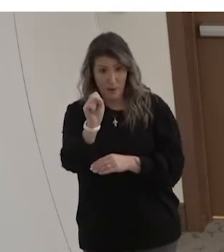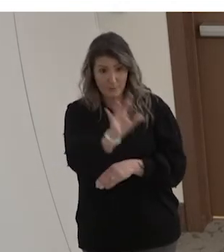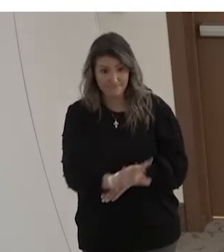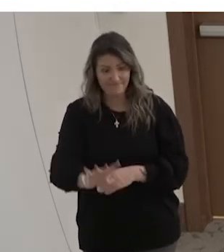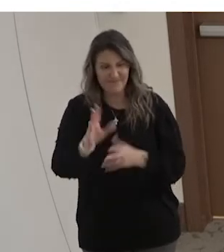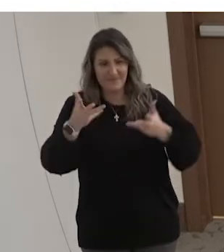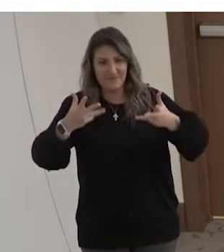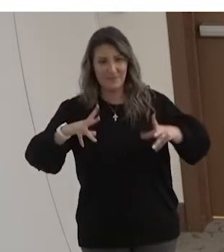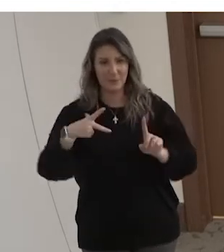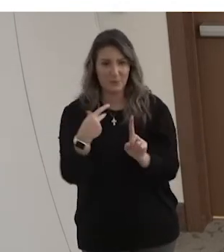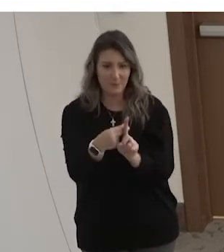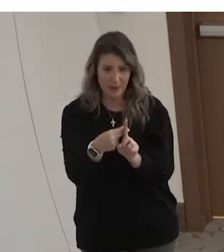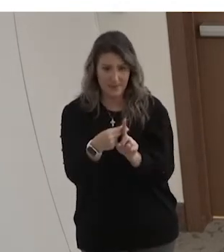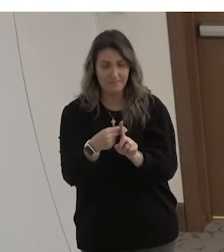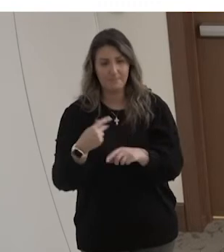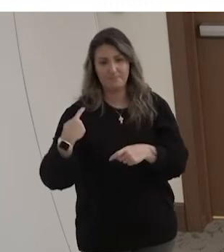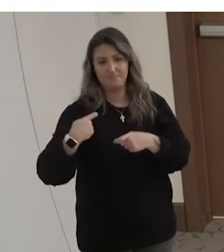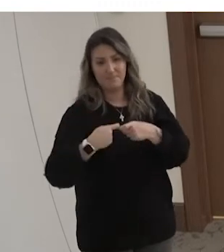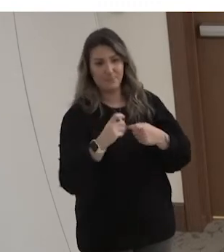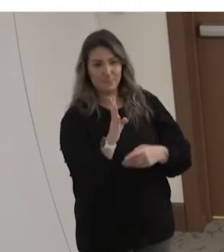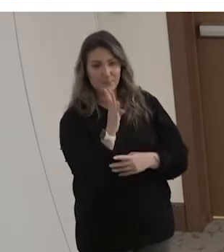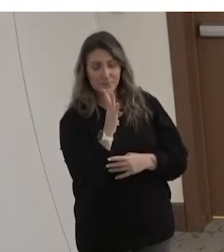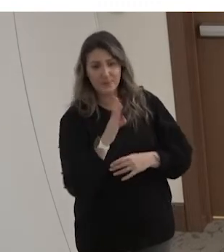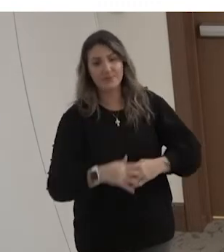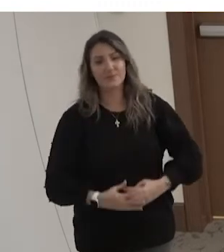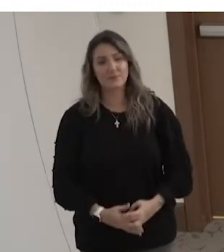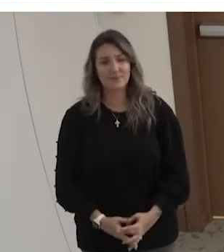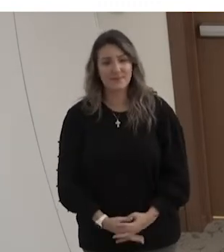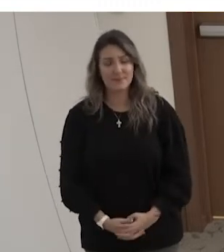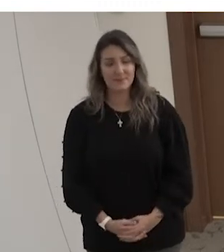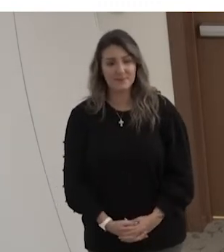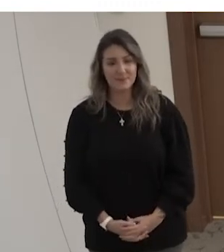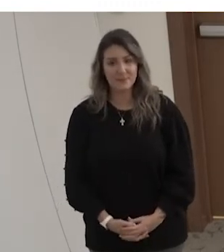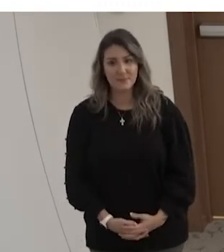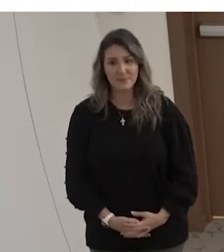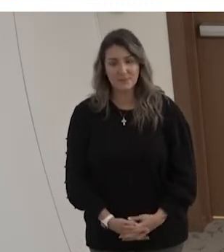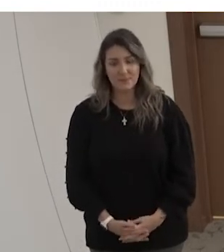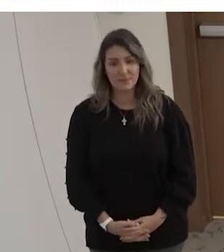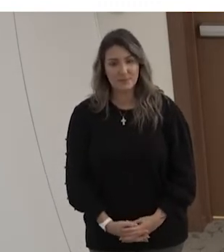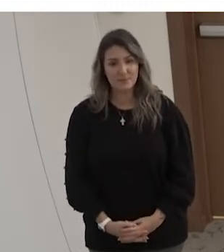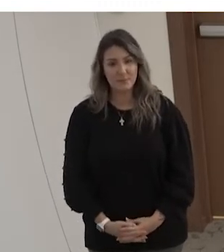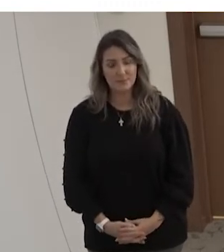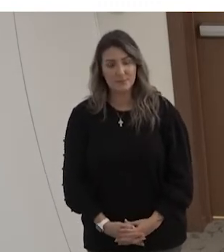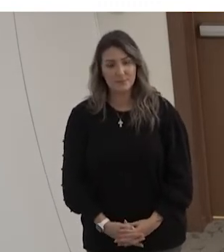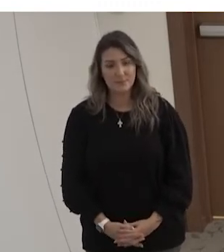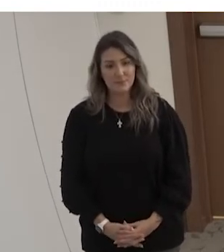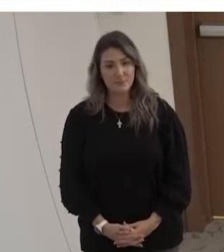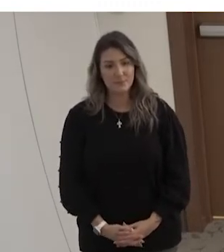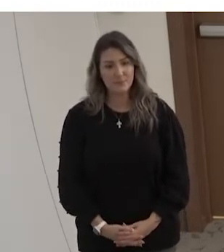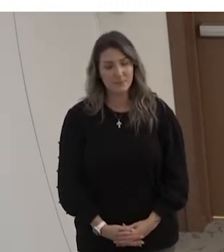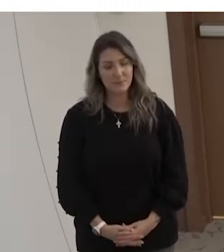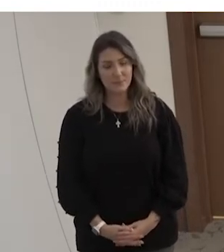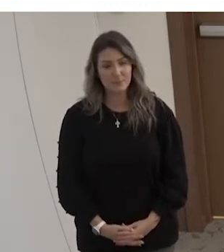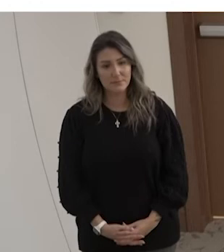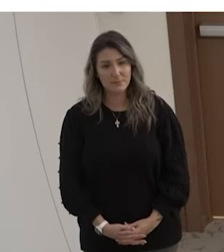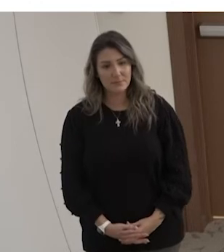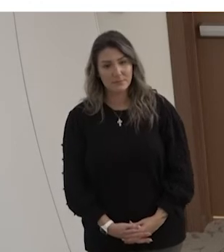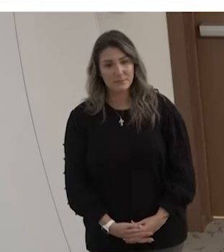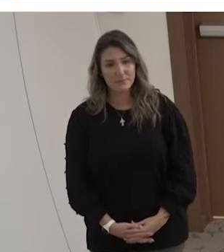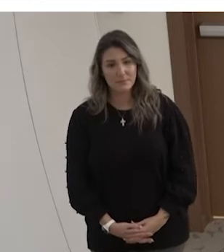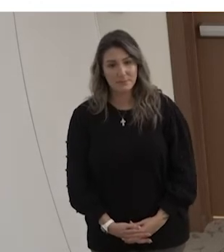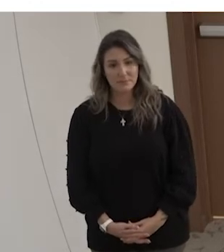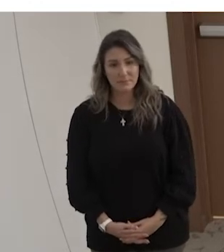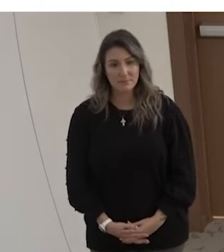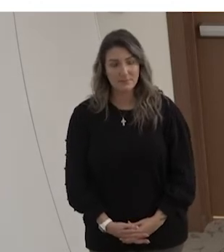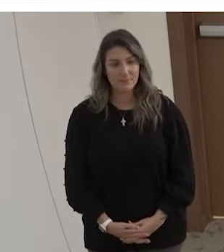been vaccinated. Y sabemos que casi 9 millones de niños en los Estados Unidos han sido ya